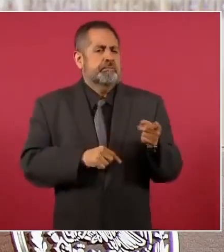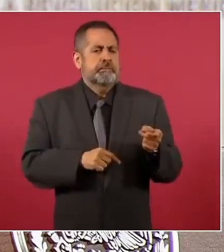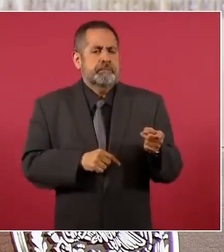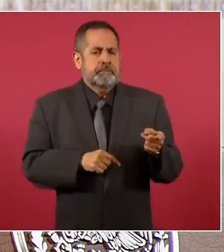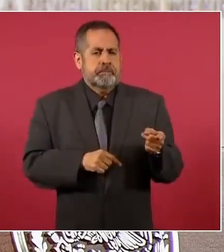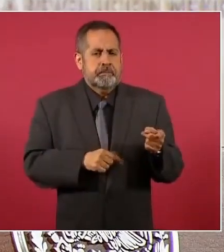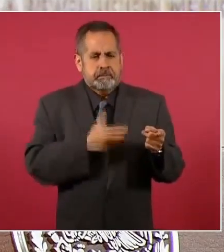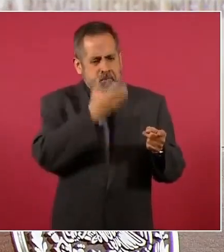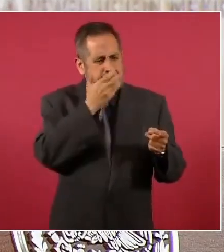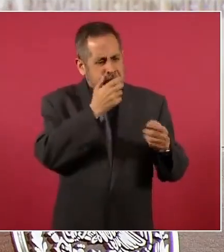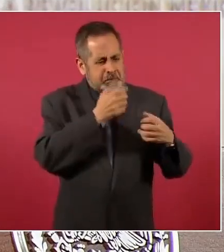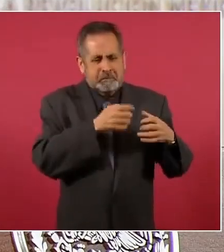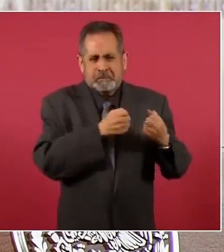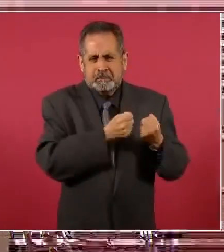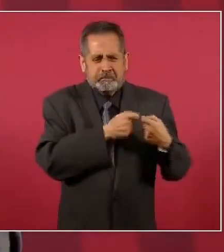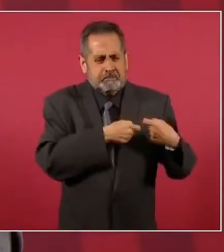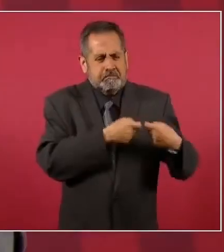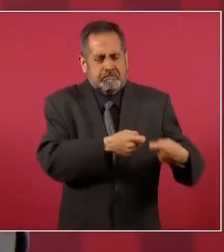del conservadurismo